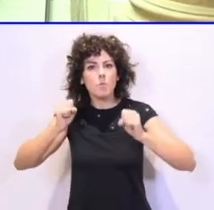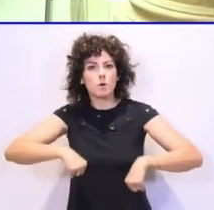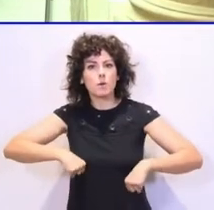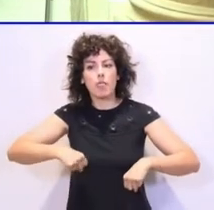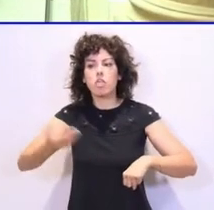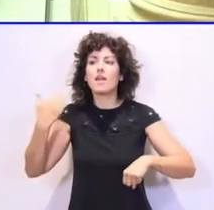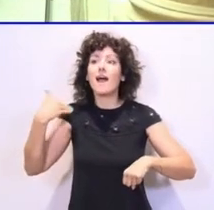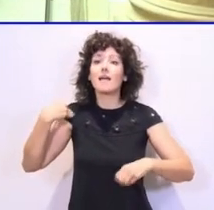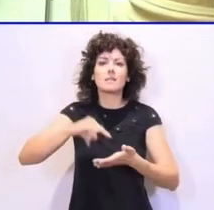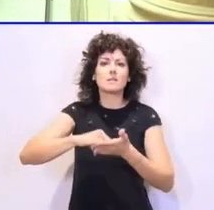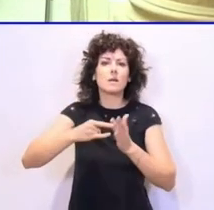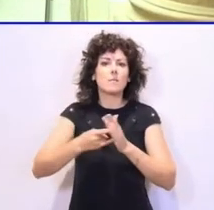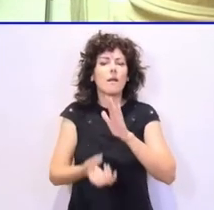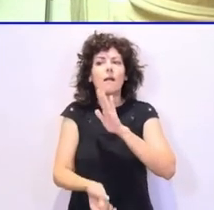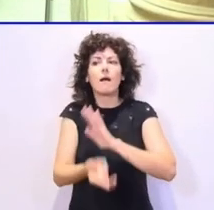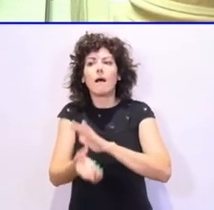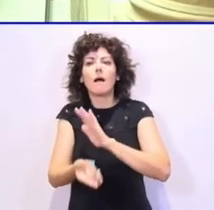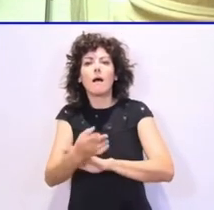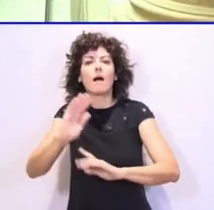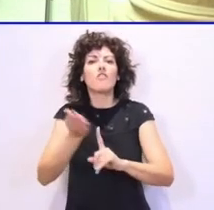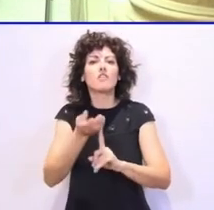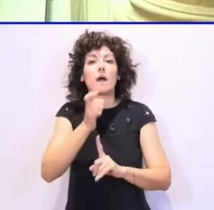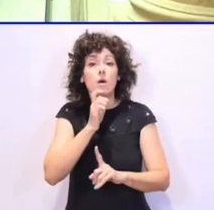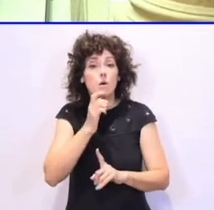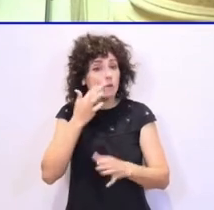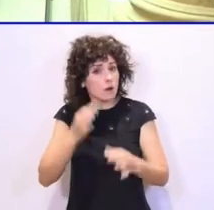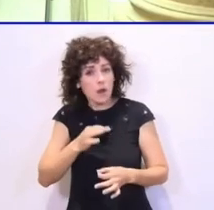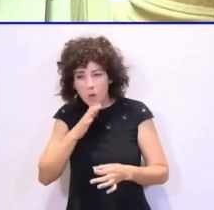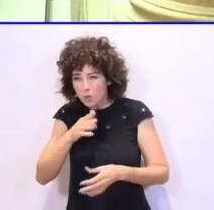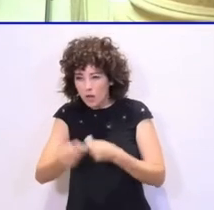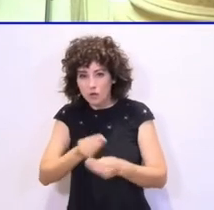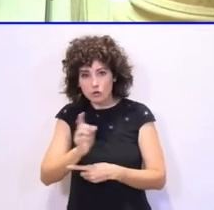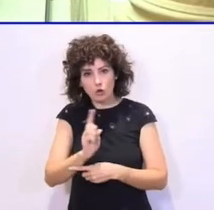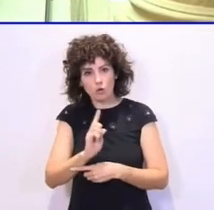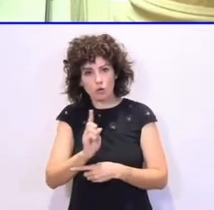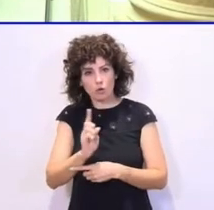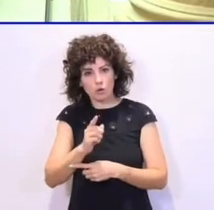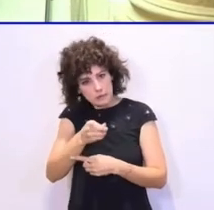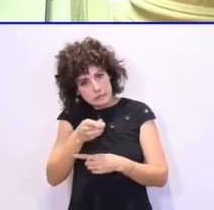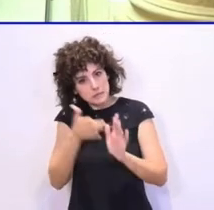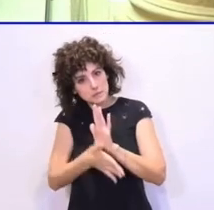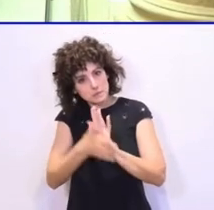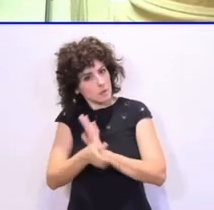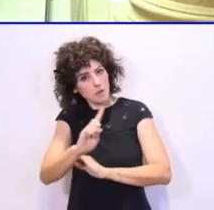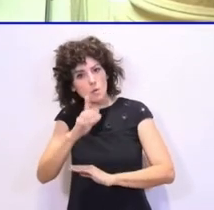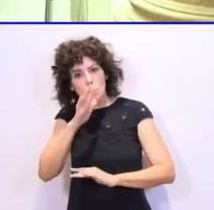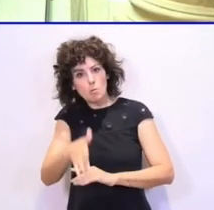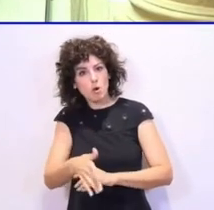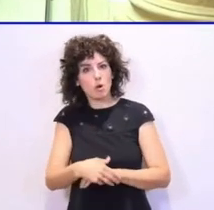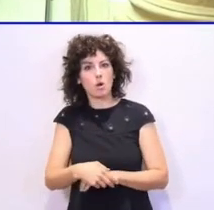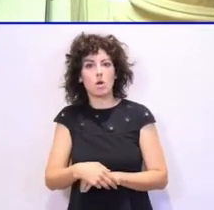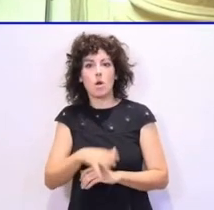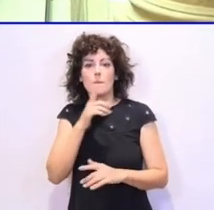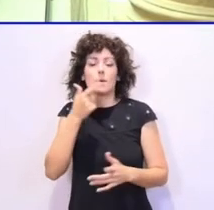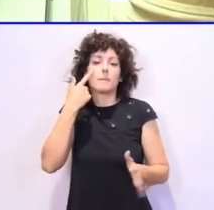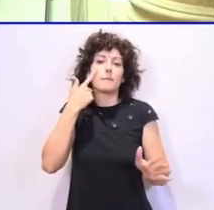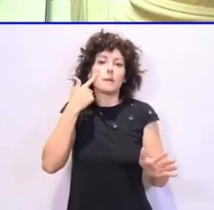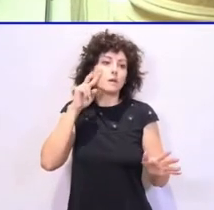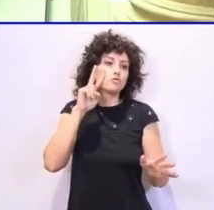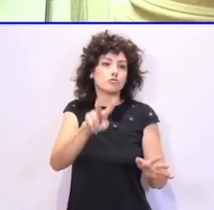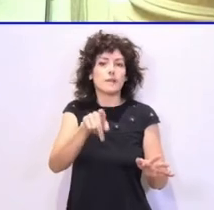anteriores ha generado sobre nuestro territorio Por qué no ha hecho usted ese desglose Por qué no se posicionaron no les miro a